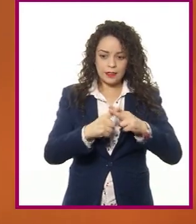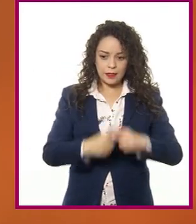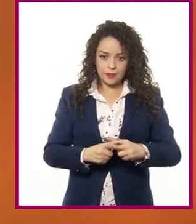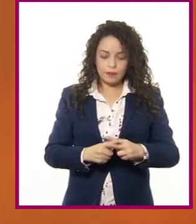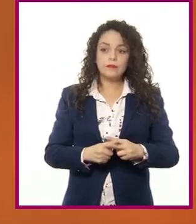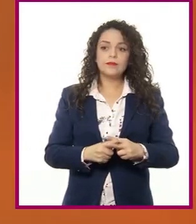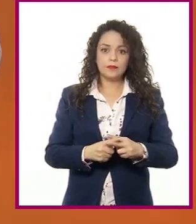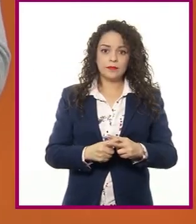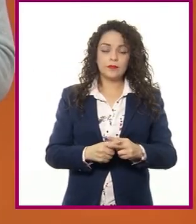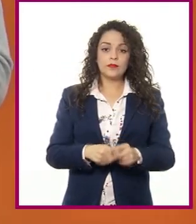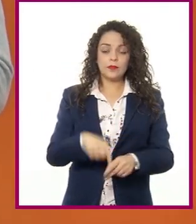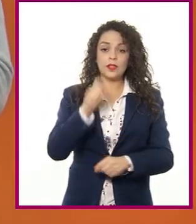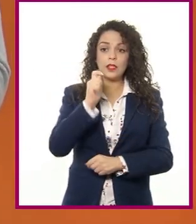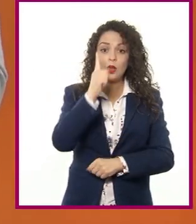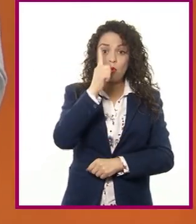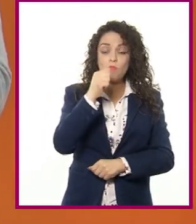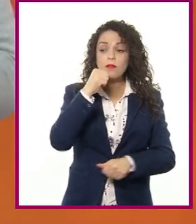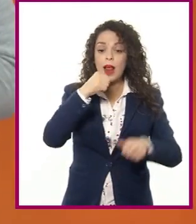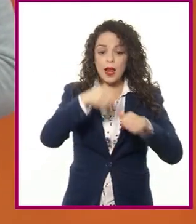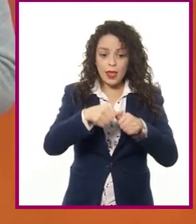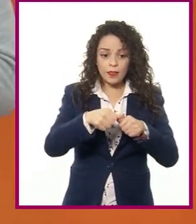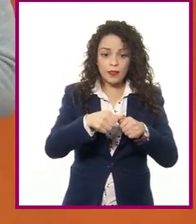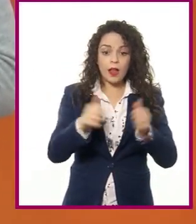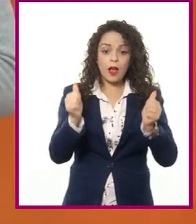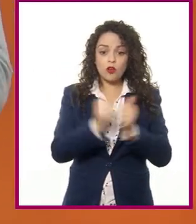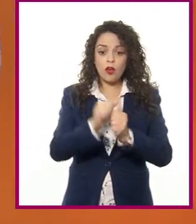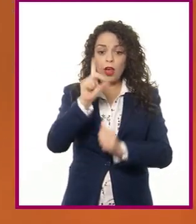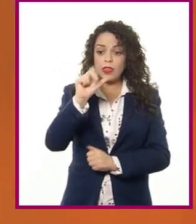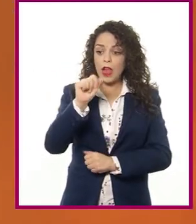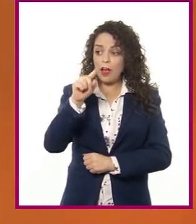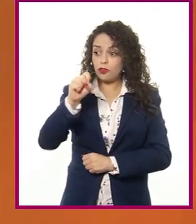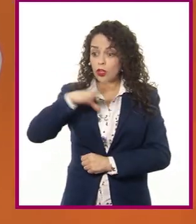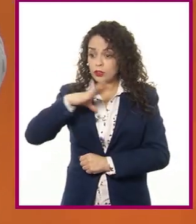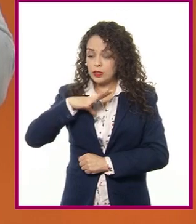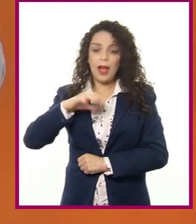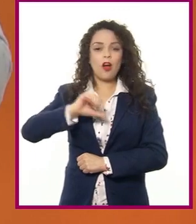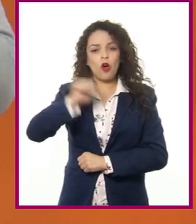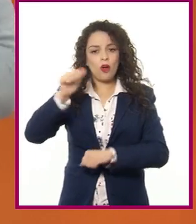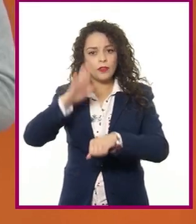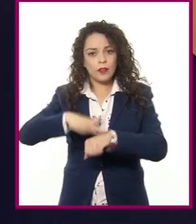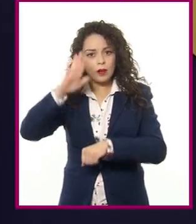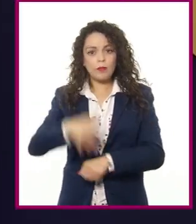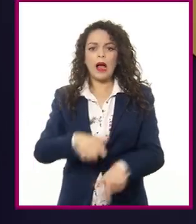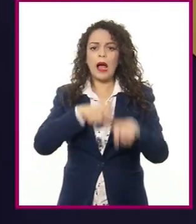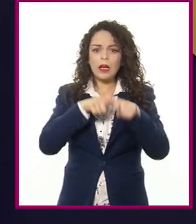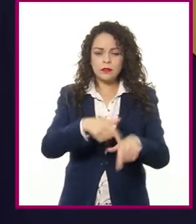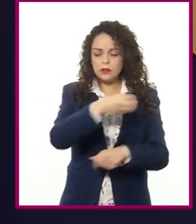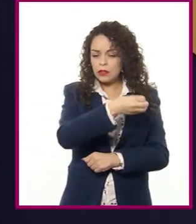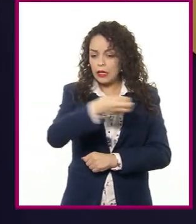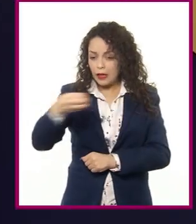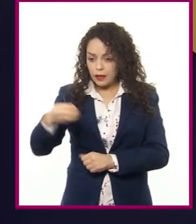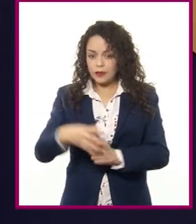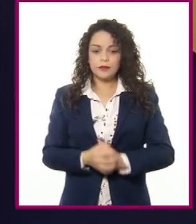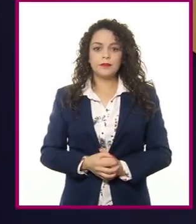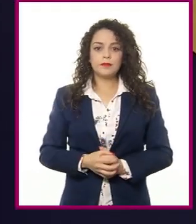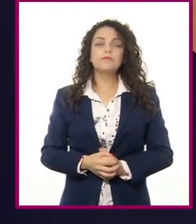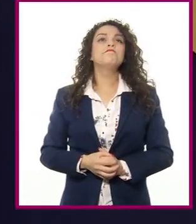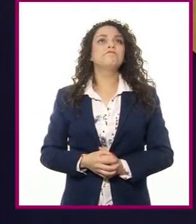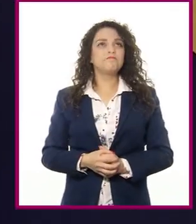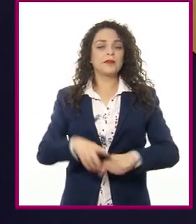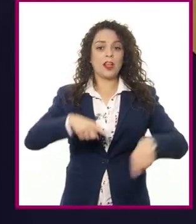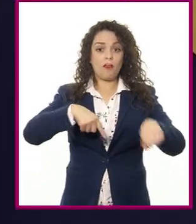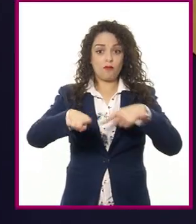en un punto más allá de los datos con los que se cuenta, siguiendo la misma tendencia. En los torneos de fútbol,